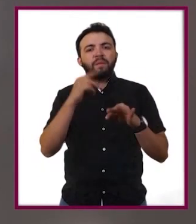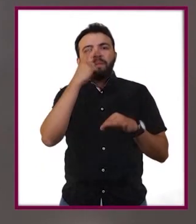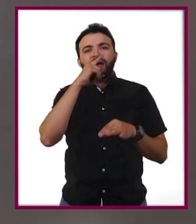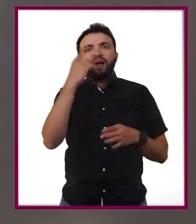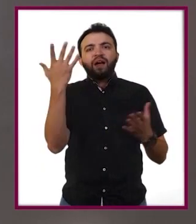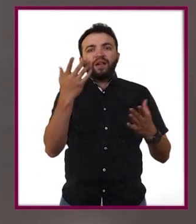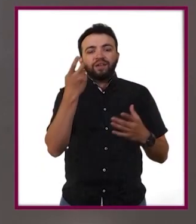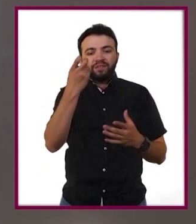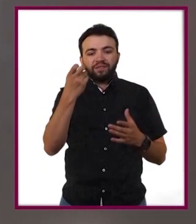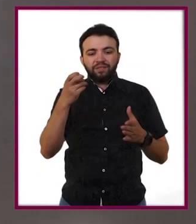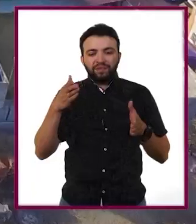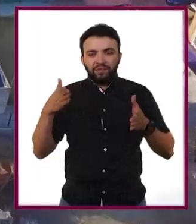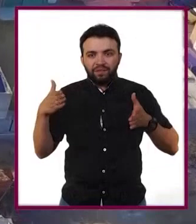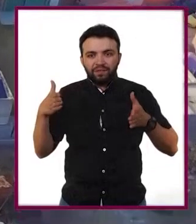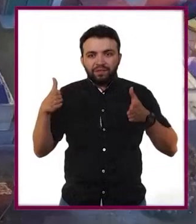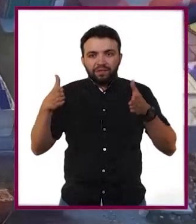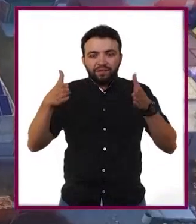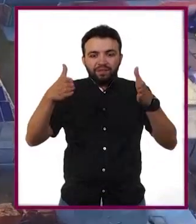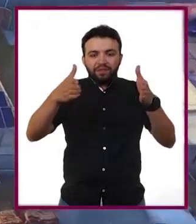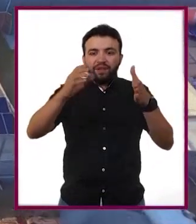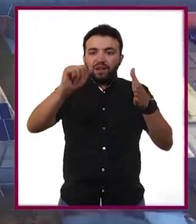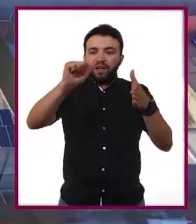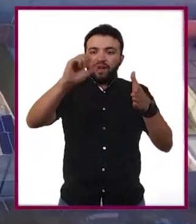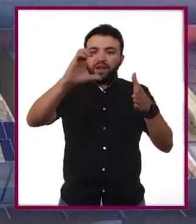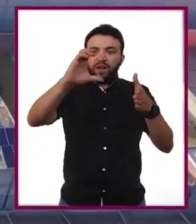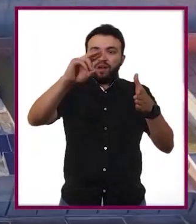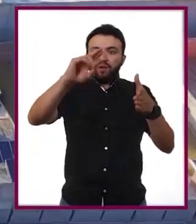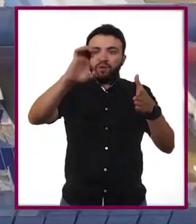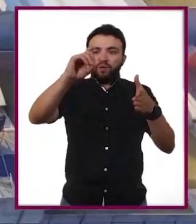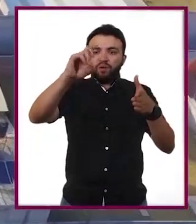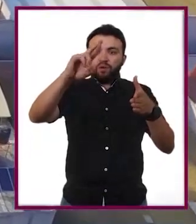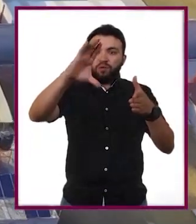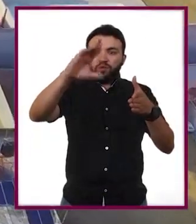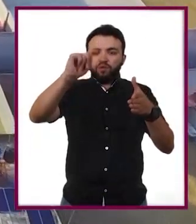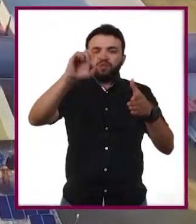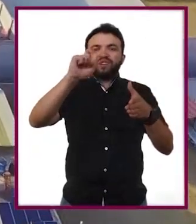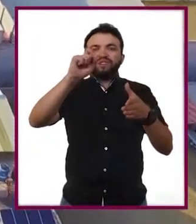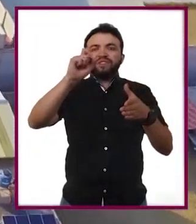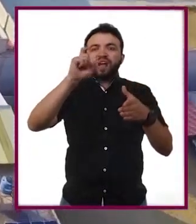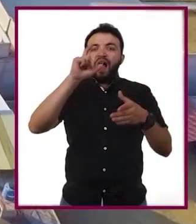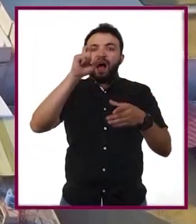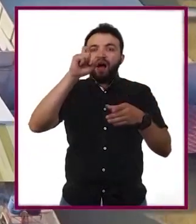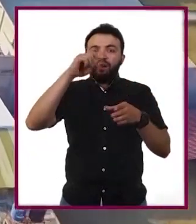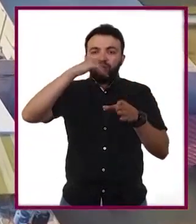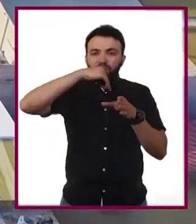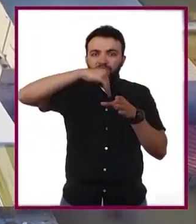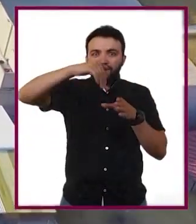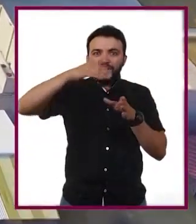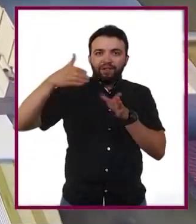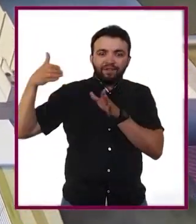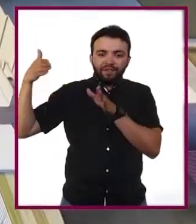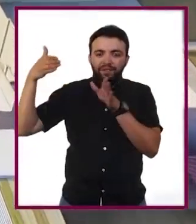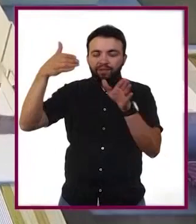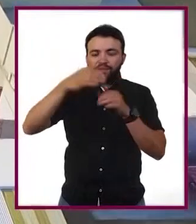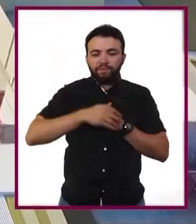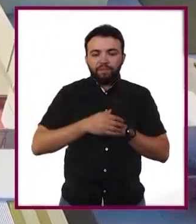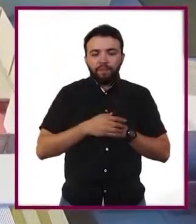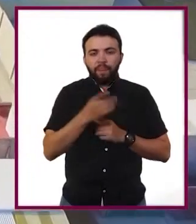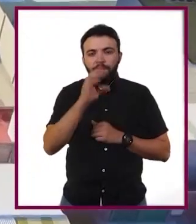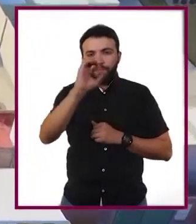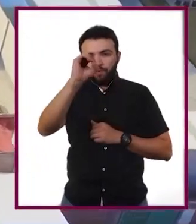construir este acueducto? Bueno, Otumba es una provincia en el